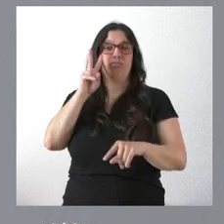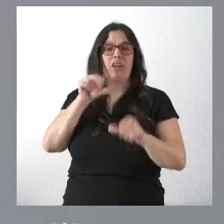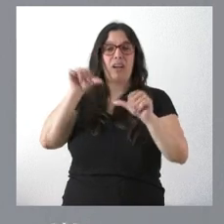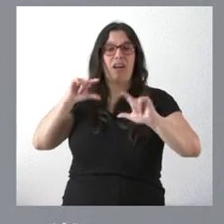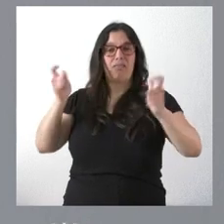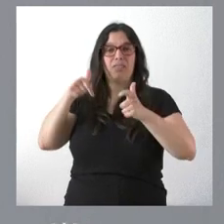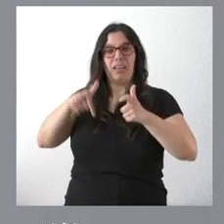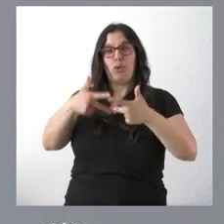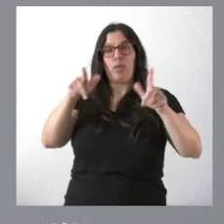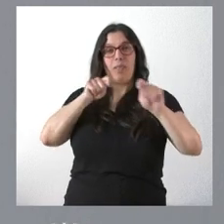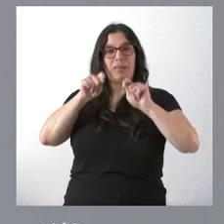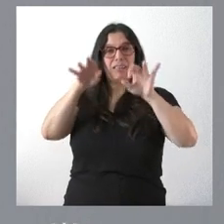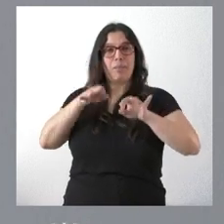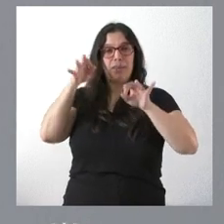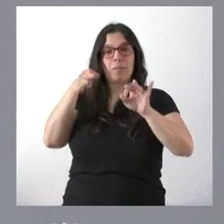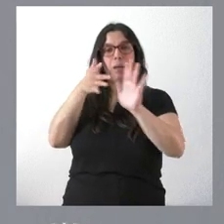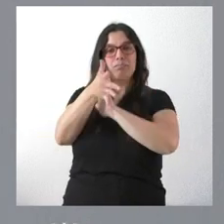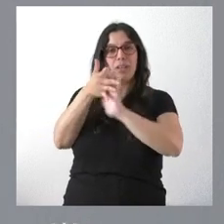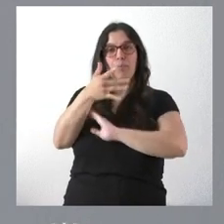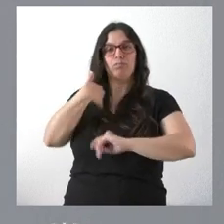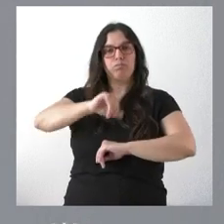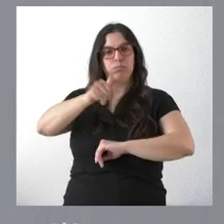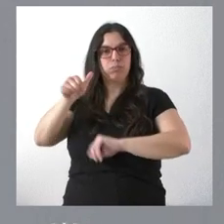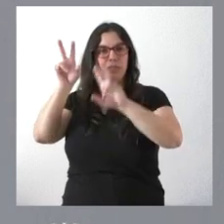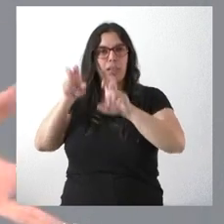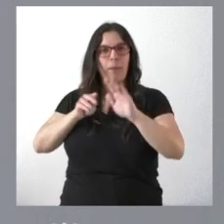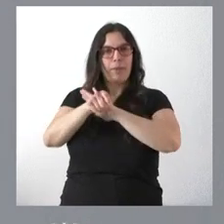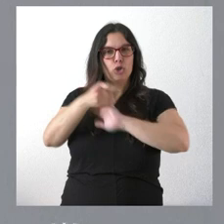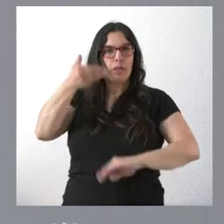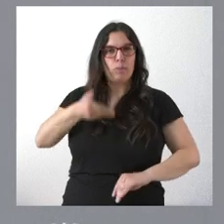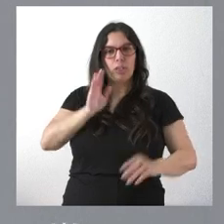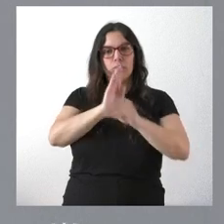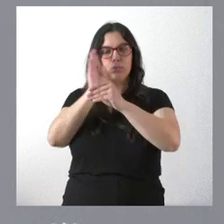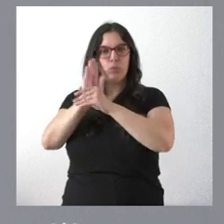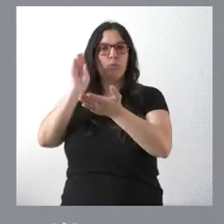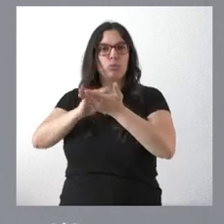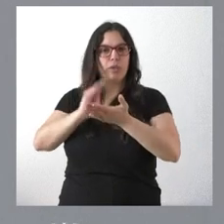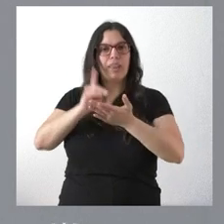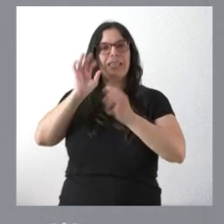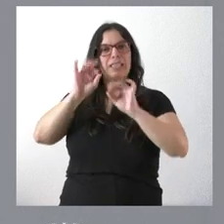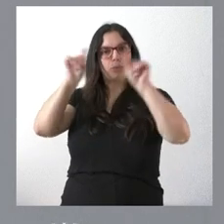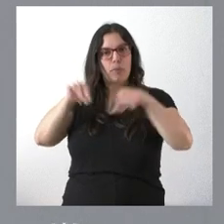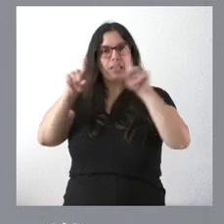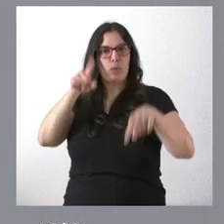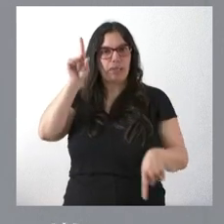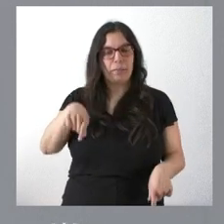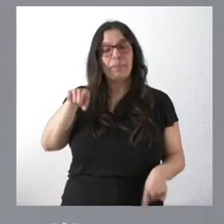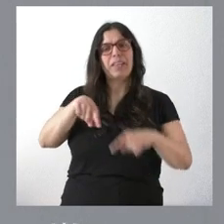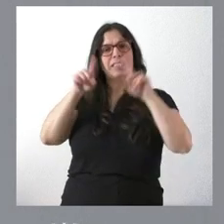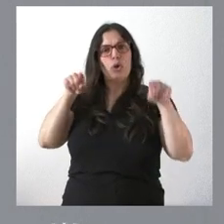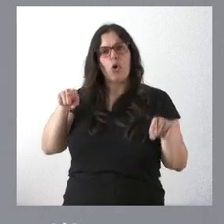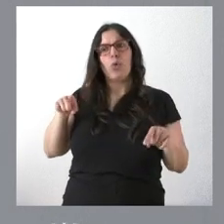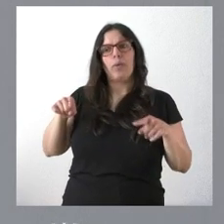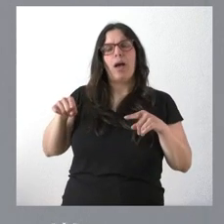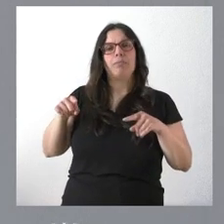siempre traemos algunas importantes inversiones en materia de incendios forestales, muchos de ellos además en la provincia de Segovia. Segovia tiene una importante masa